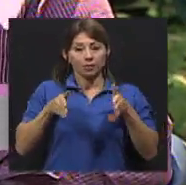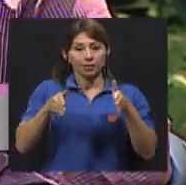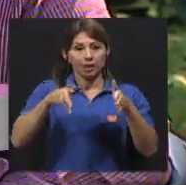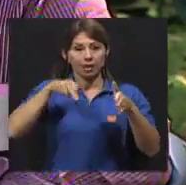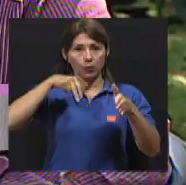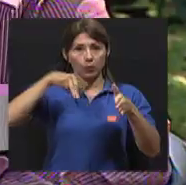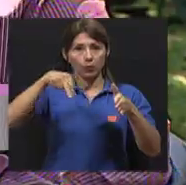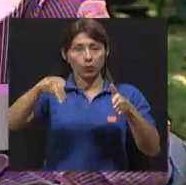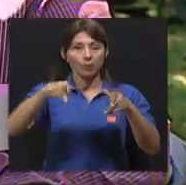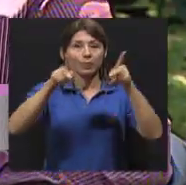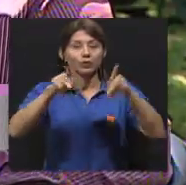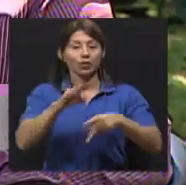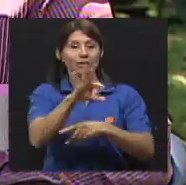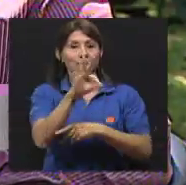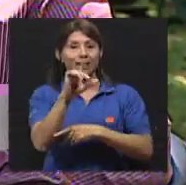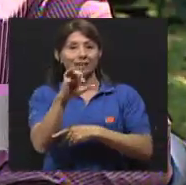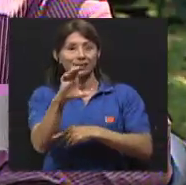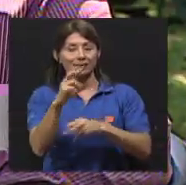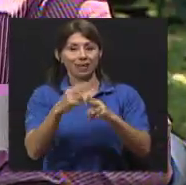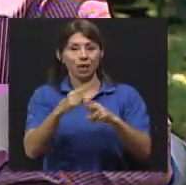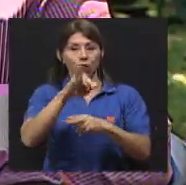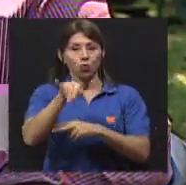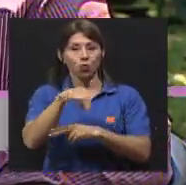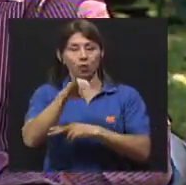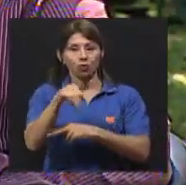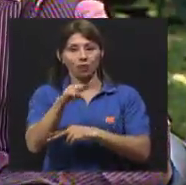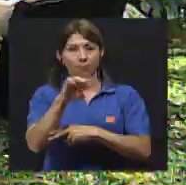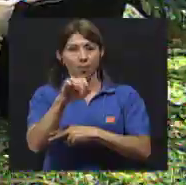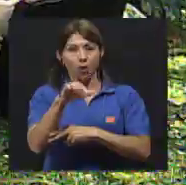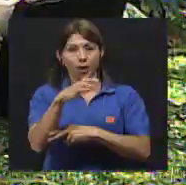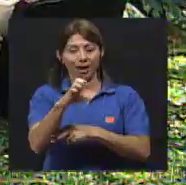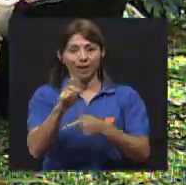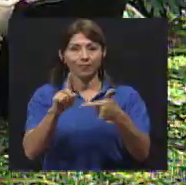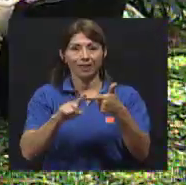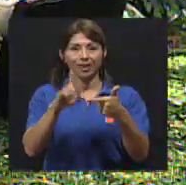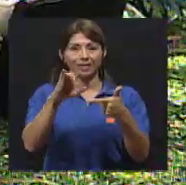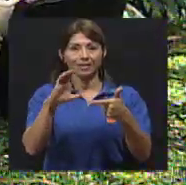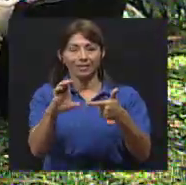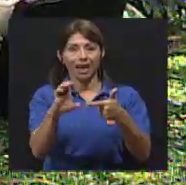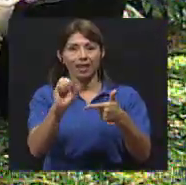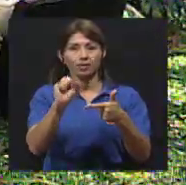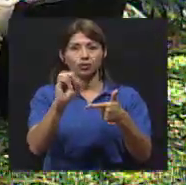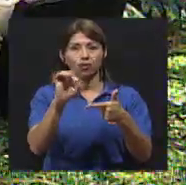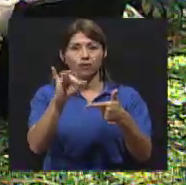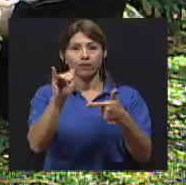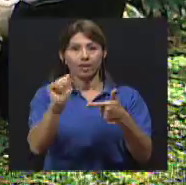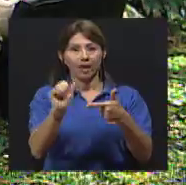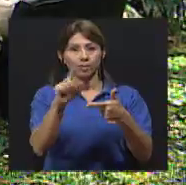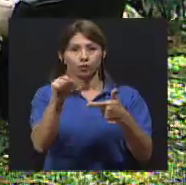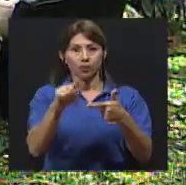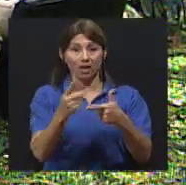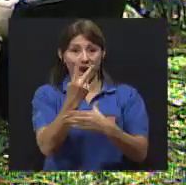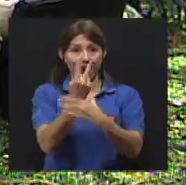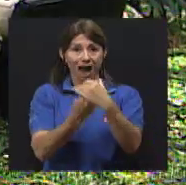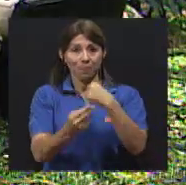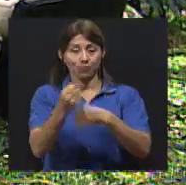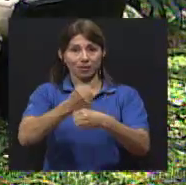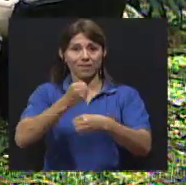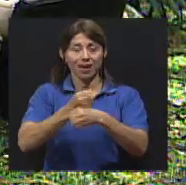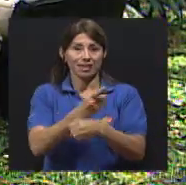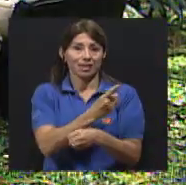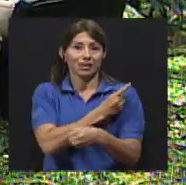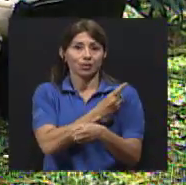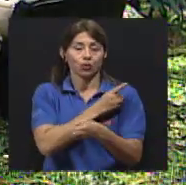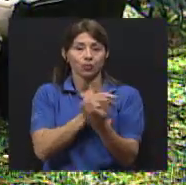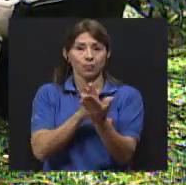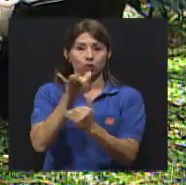con nuestros invitados, el licenciado Juan José Monge y la licenciada Sofía Zúñiga, ambos de la dirección de